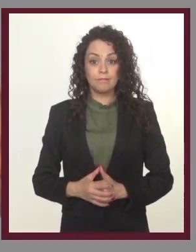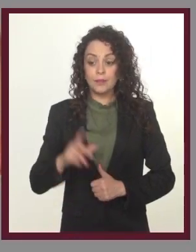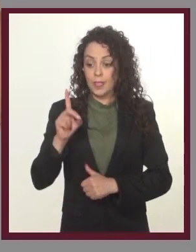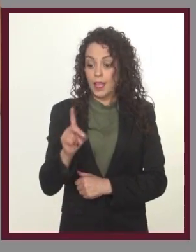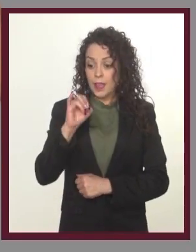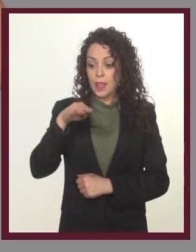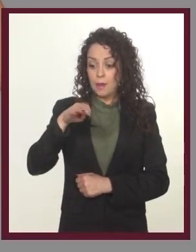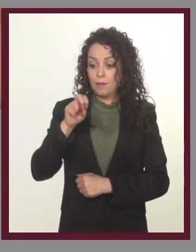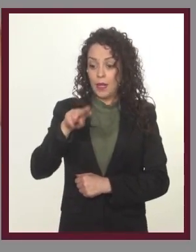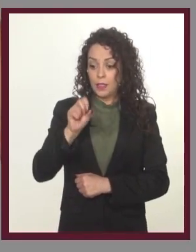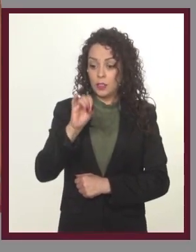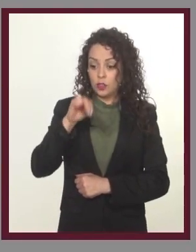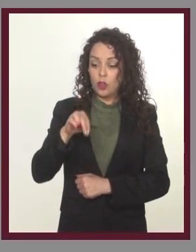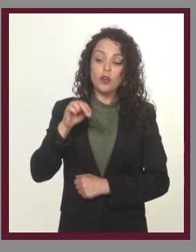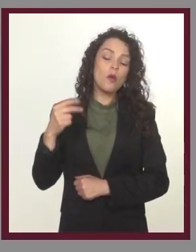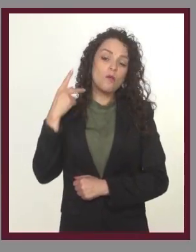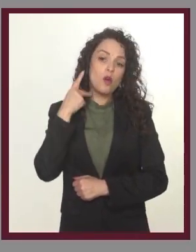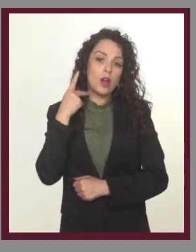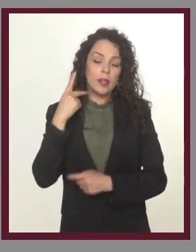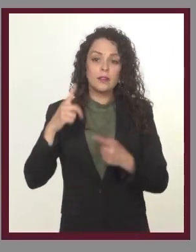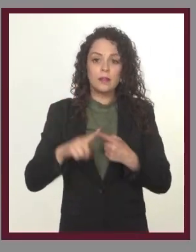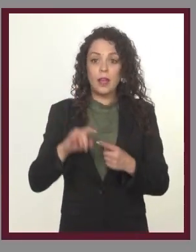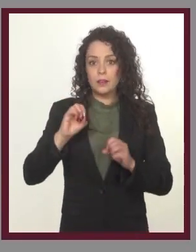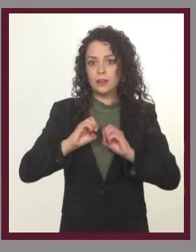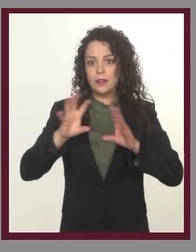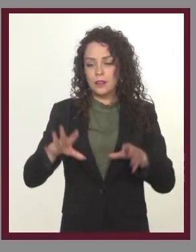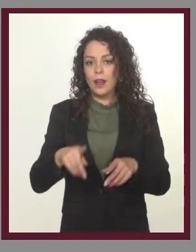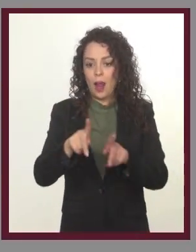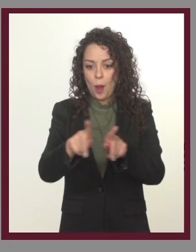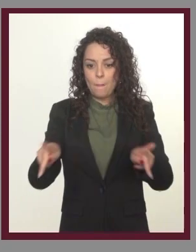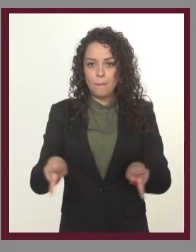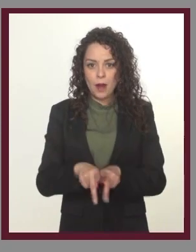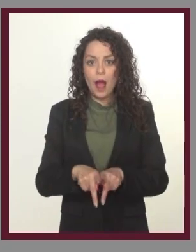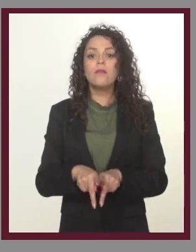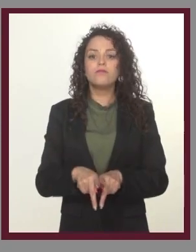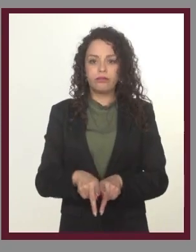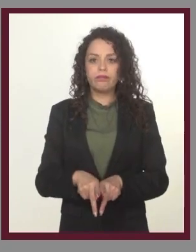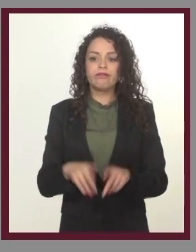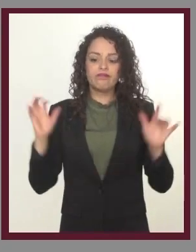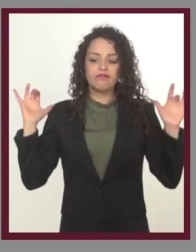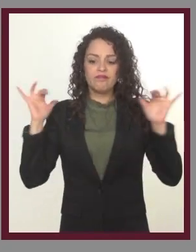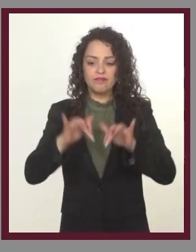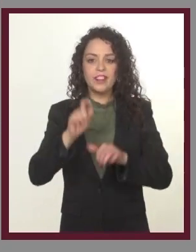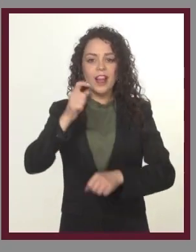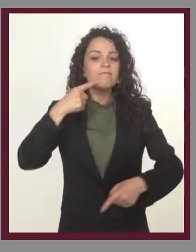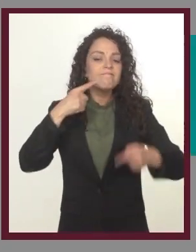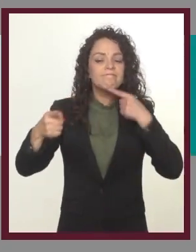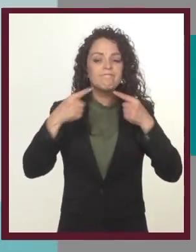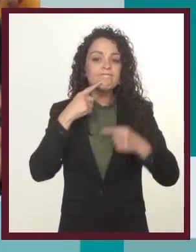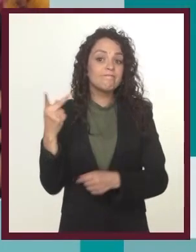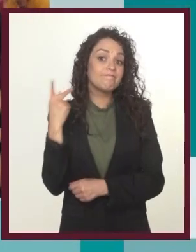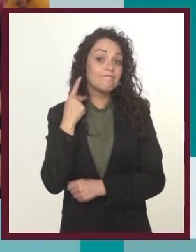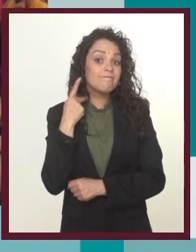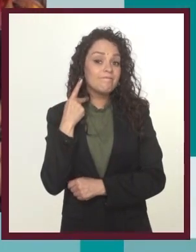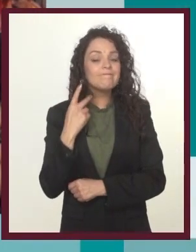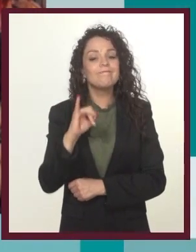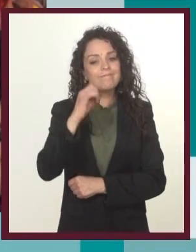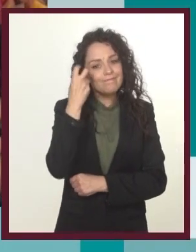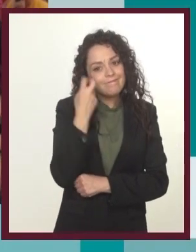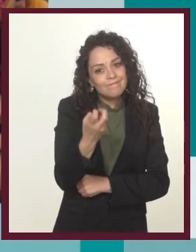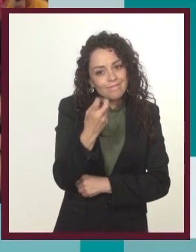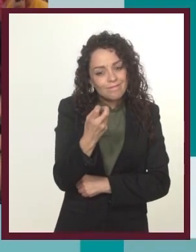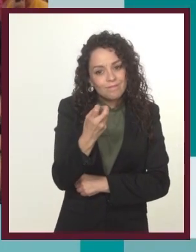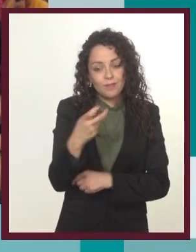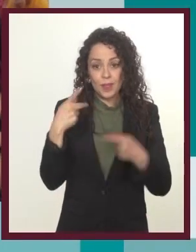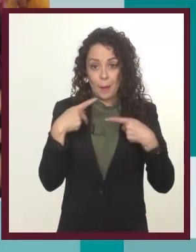Está la dimensión política. Claro, es en las plazas públicas donde se ejerce buena parte del diálogo político. Exacto.